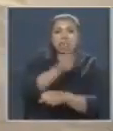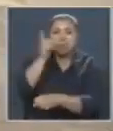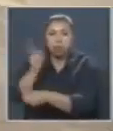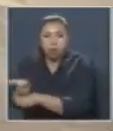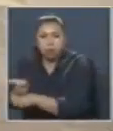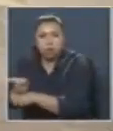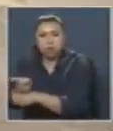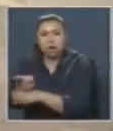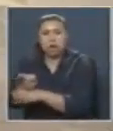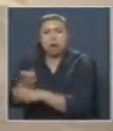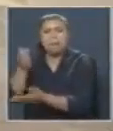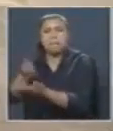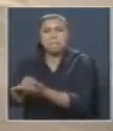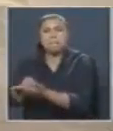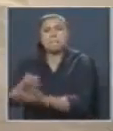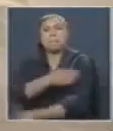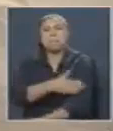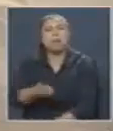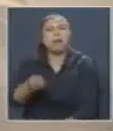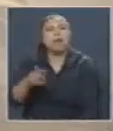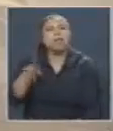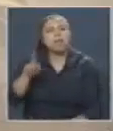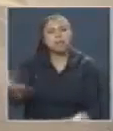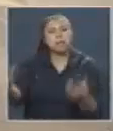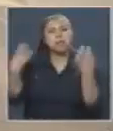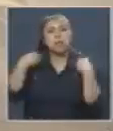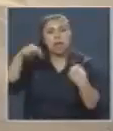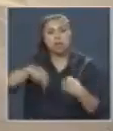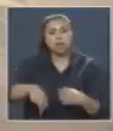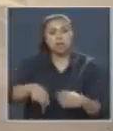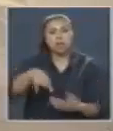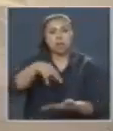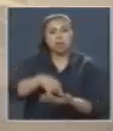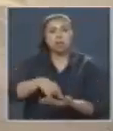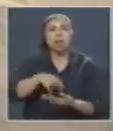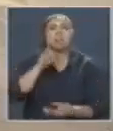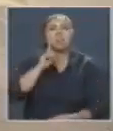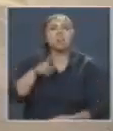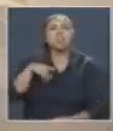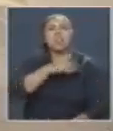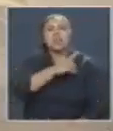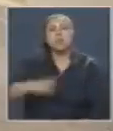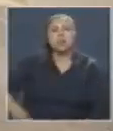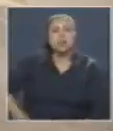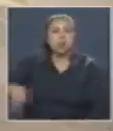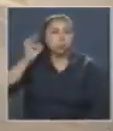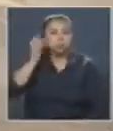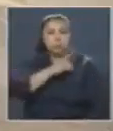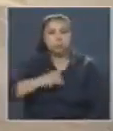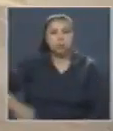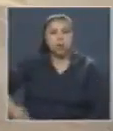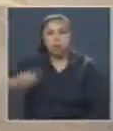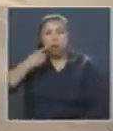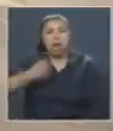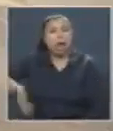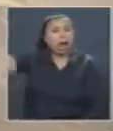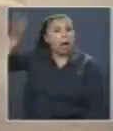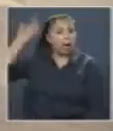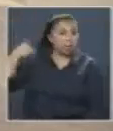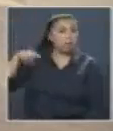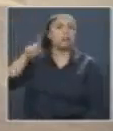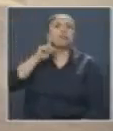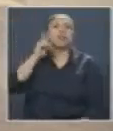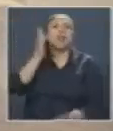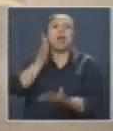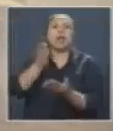parto por ahí porque es responsabilidad de este congreso de los que eran parlamentarios y parlamentarias de esa época la existencia de